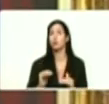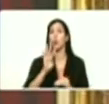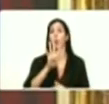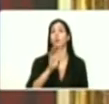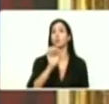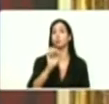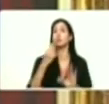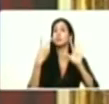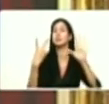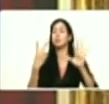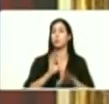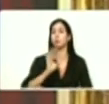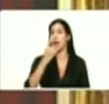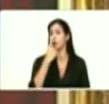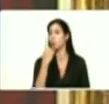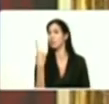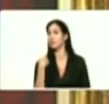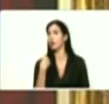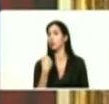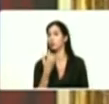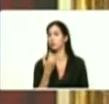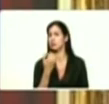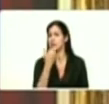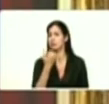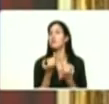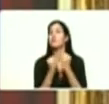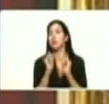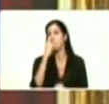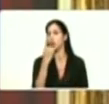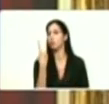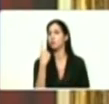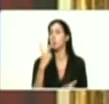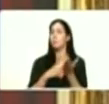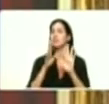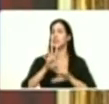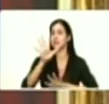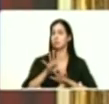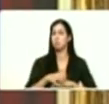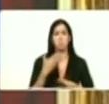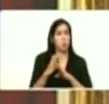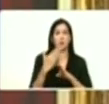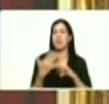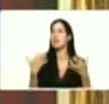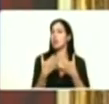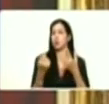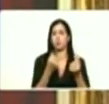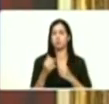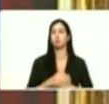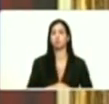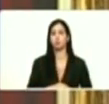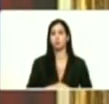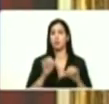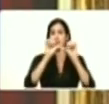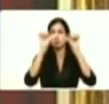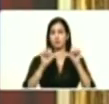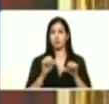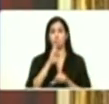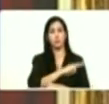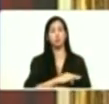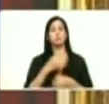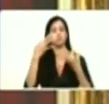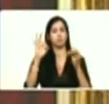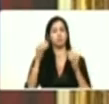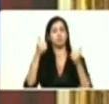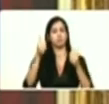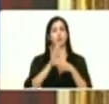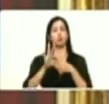al cierre del año pasado con guerra económica y todo demostrando la efectividad y superioridad del sistema de las misiones y grandes